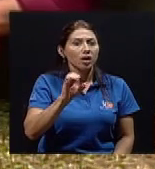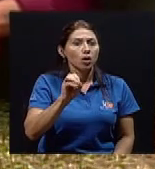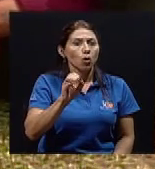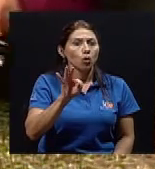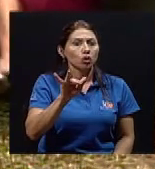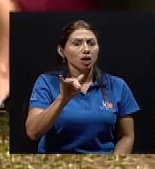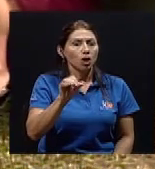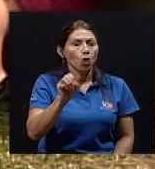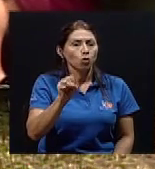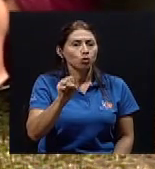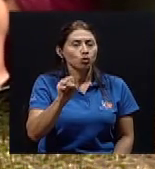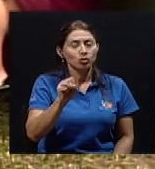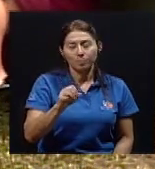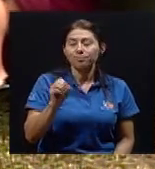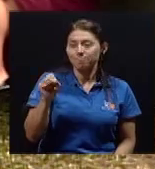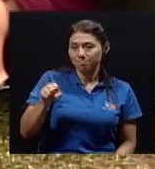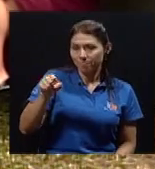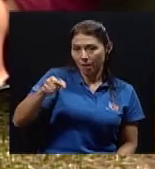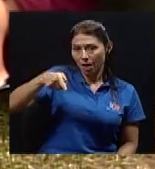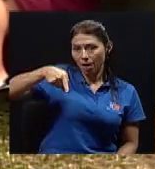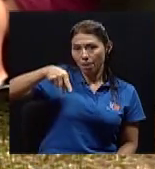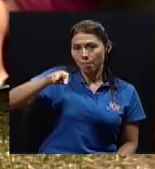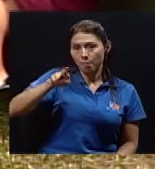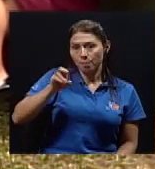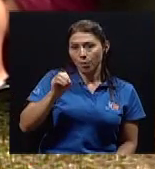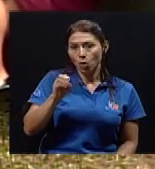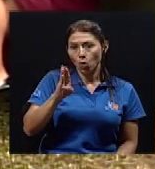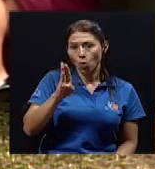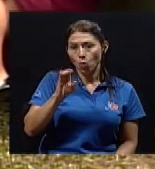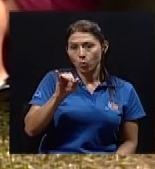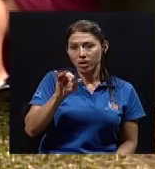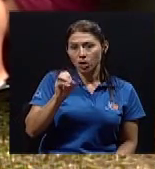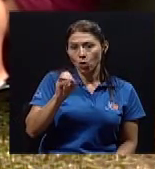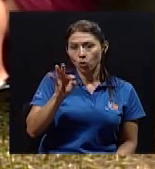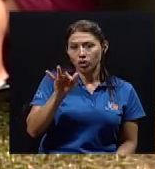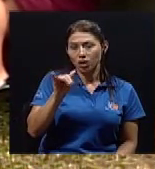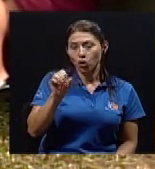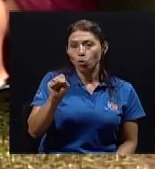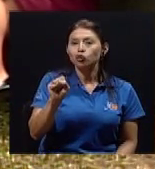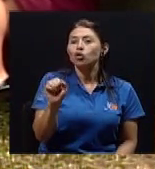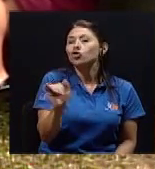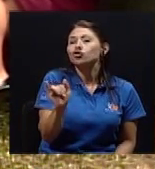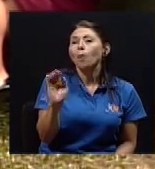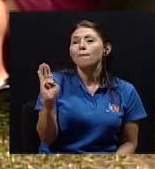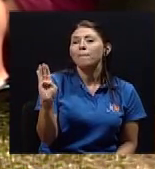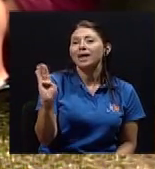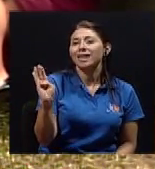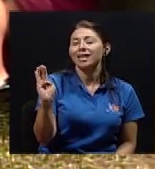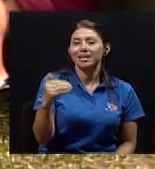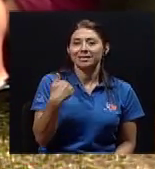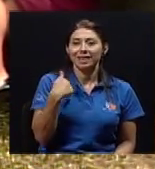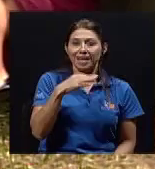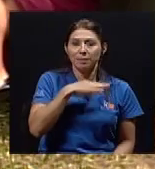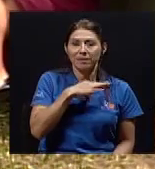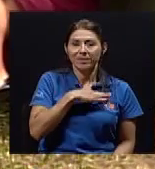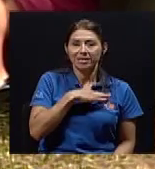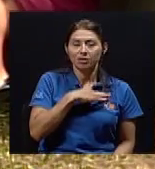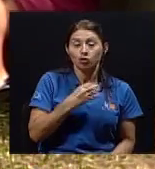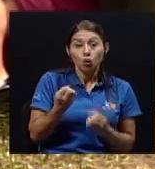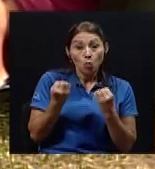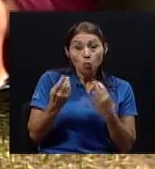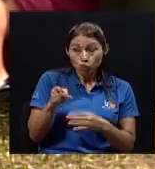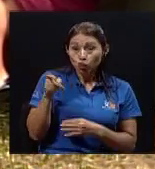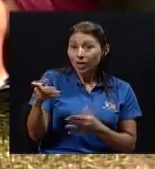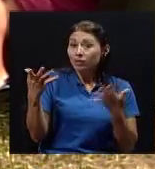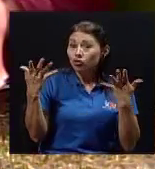son bacterias que tienen una serie de beneficios. Muchos de ellos ya los tenemos en